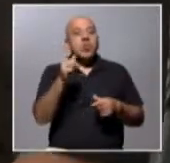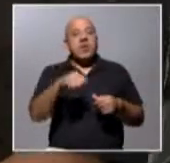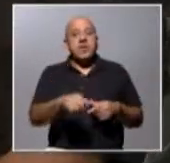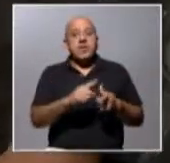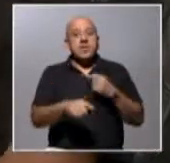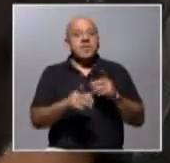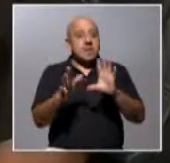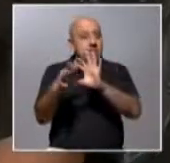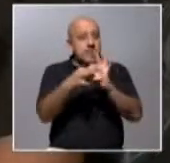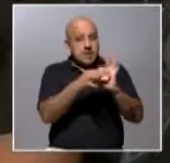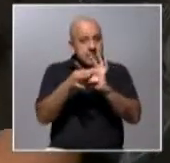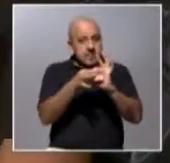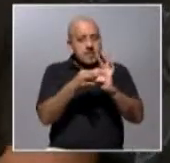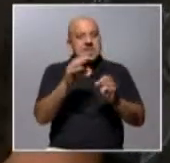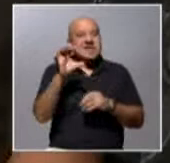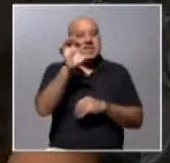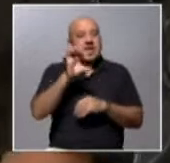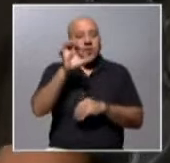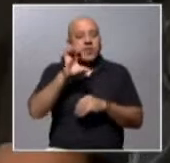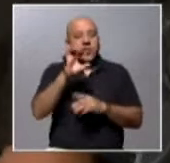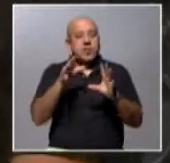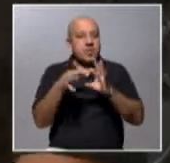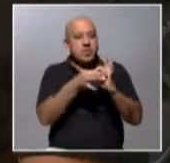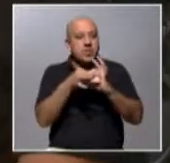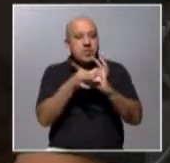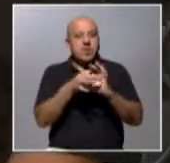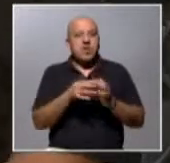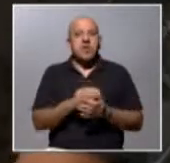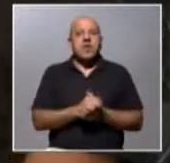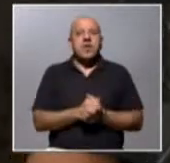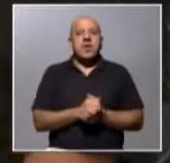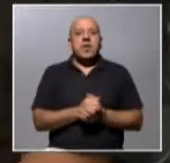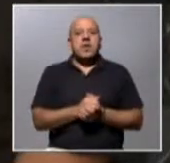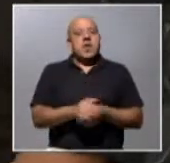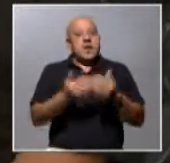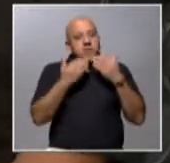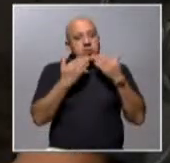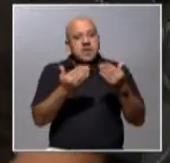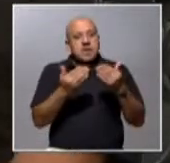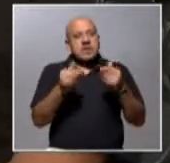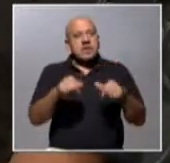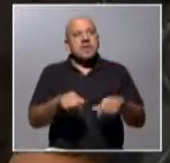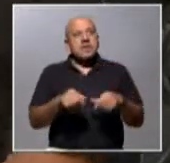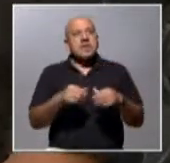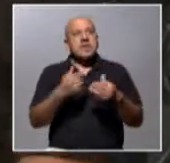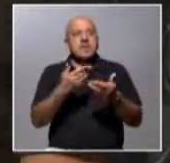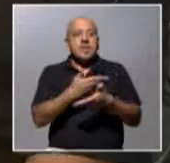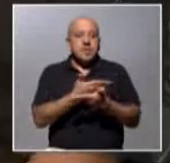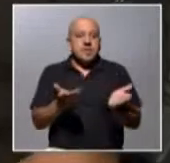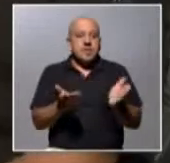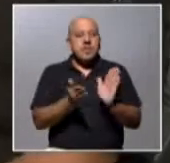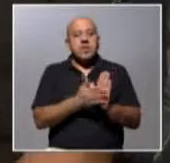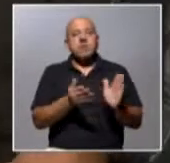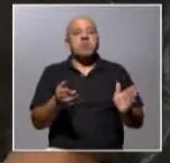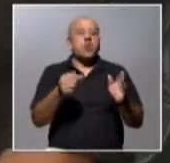muy vinculados también a Cerro, al Club Cerro, en cuanto a su hinchada, etc. Bueno, Álvaro, muchísimas gracias. Queda planteado entonces por